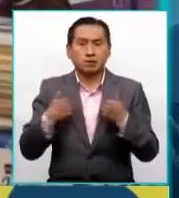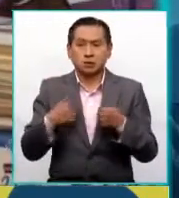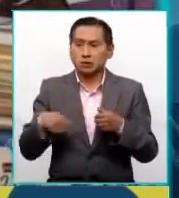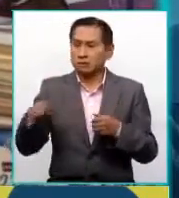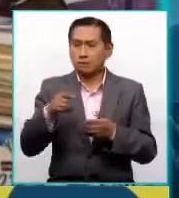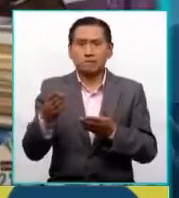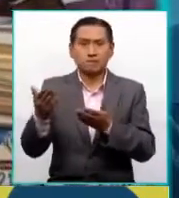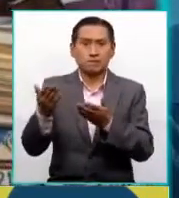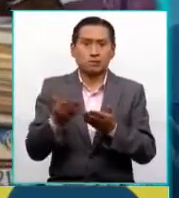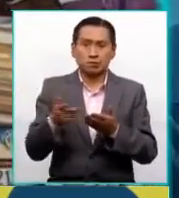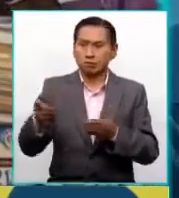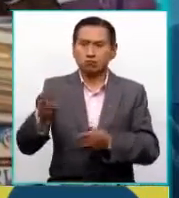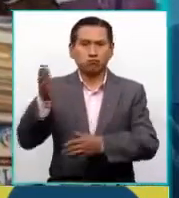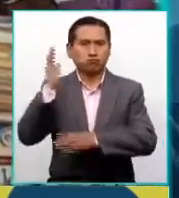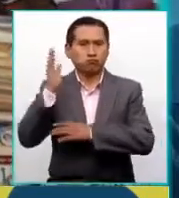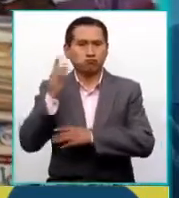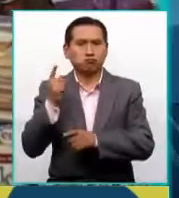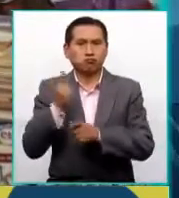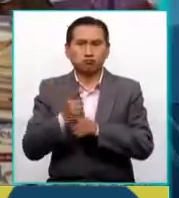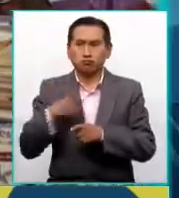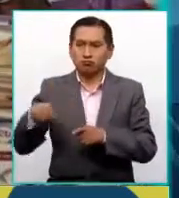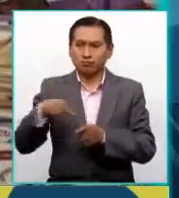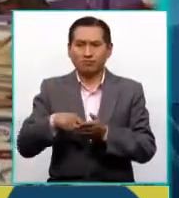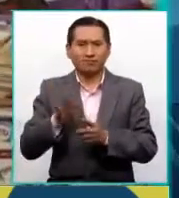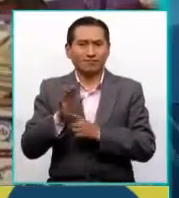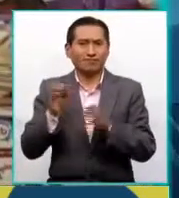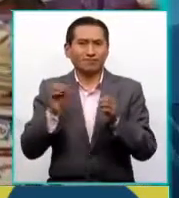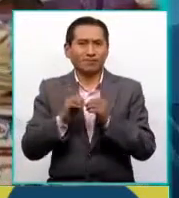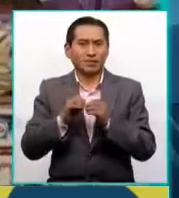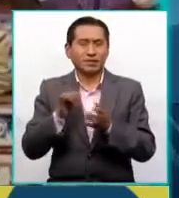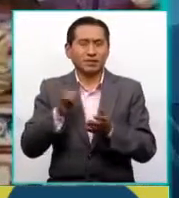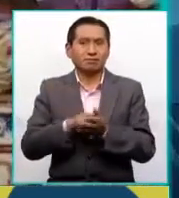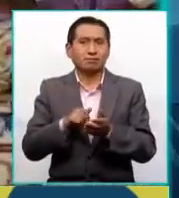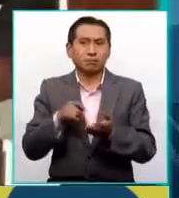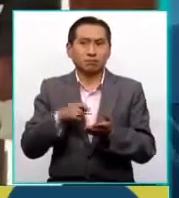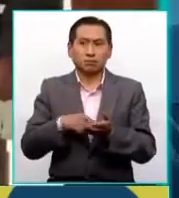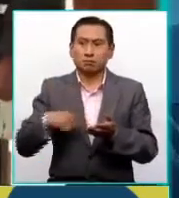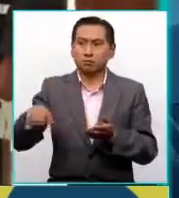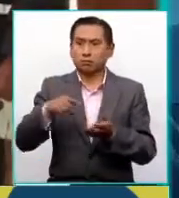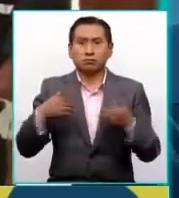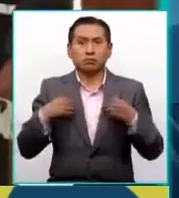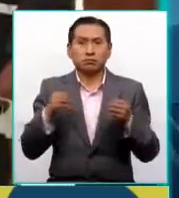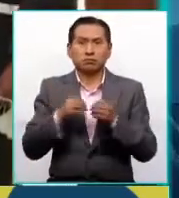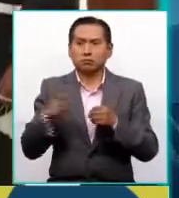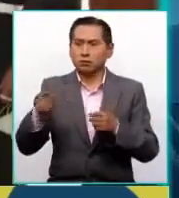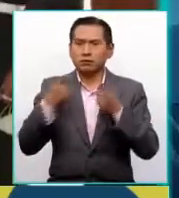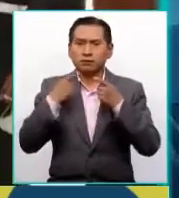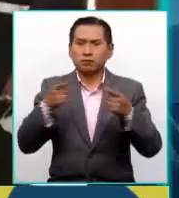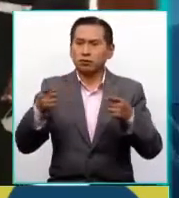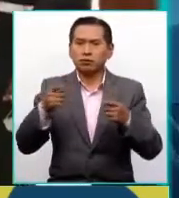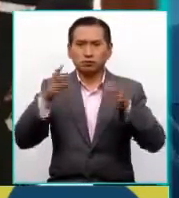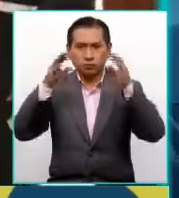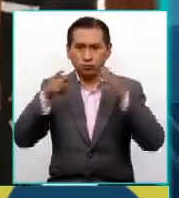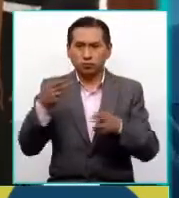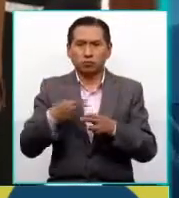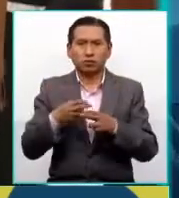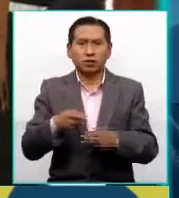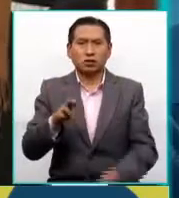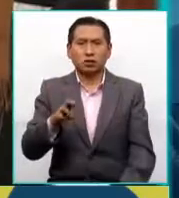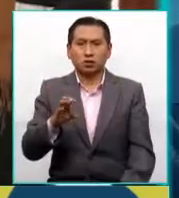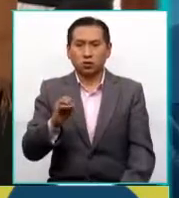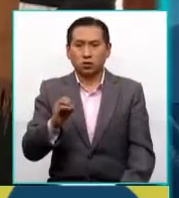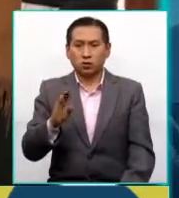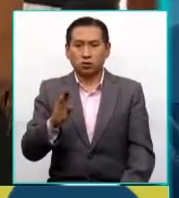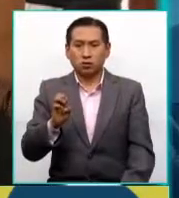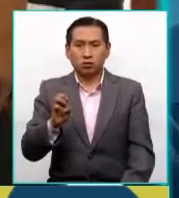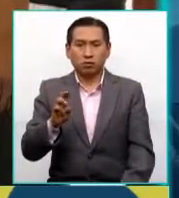nuestros invitados panelistas para este panel, justamente, que son el connotado maestro Roberto Mamani Mamani,